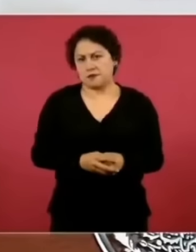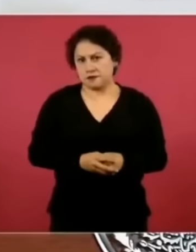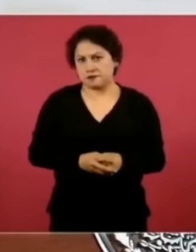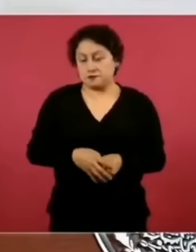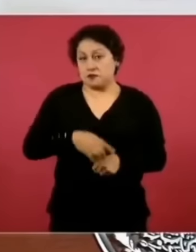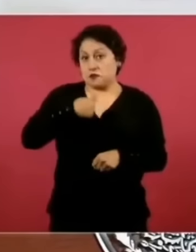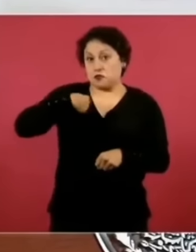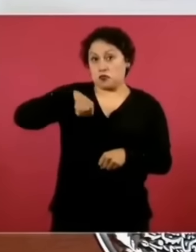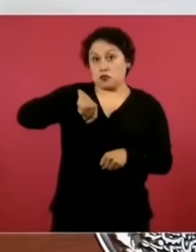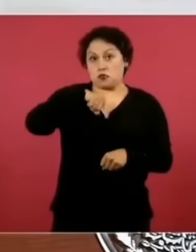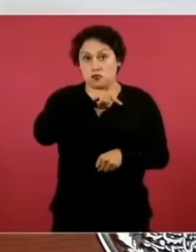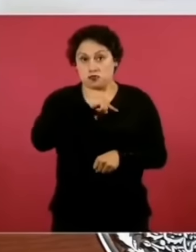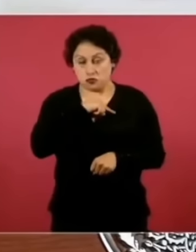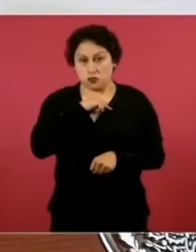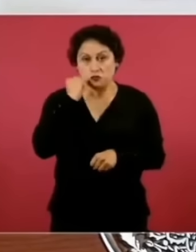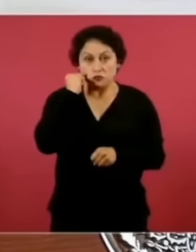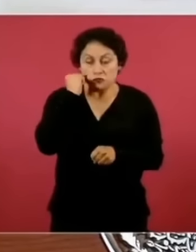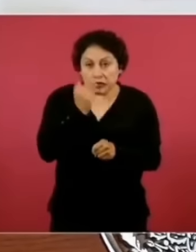decidimos que no íbamos a permitir